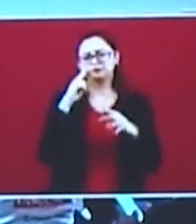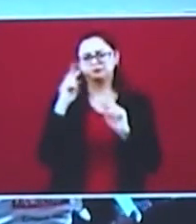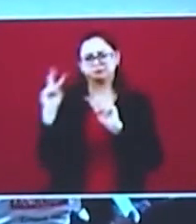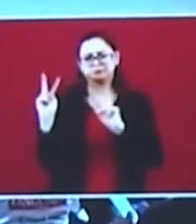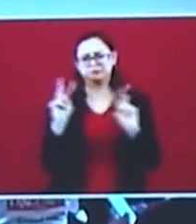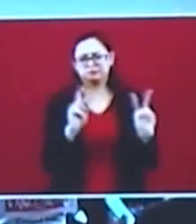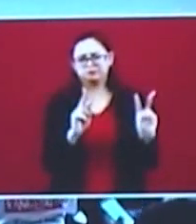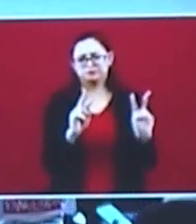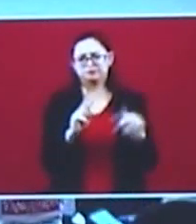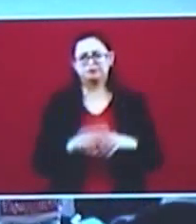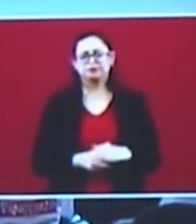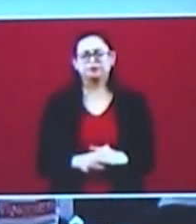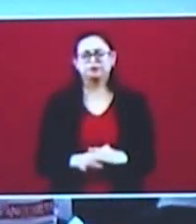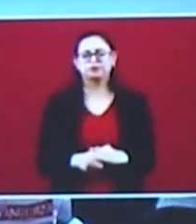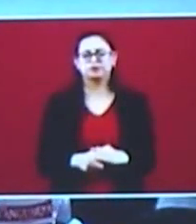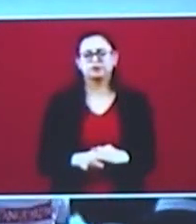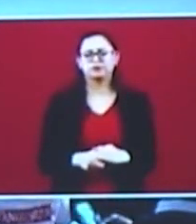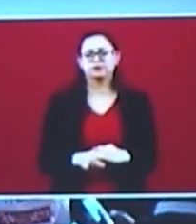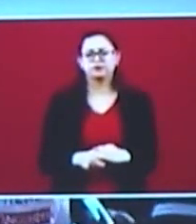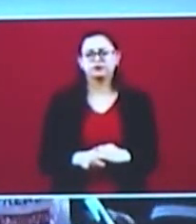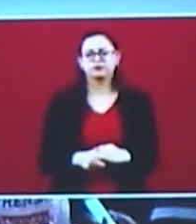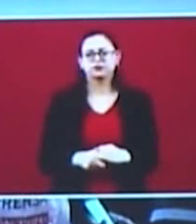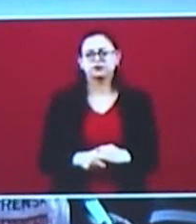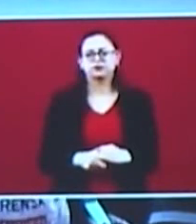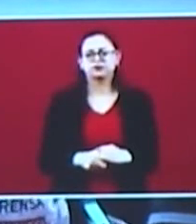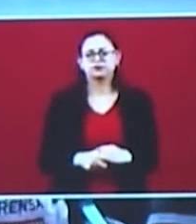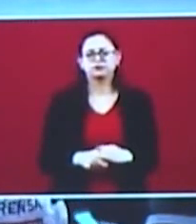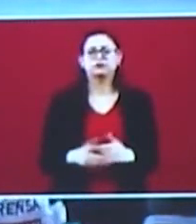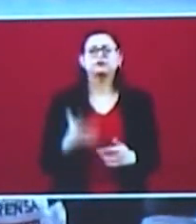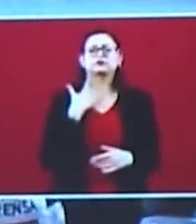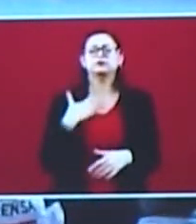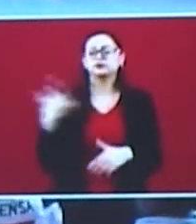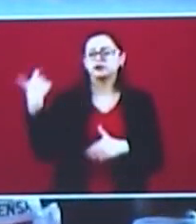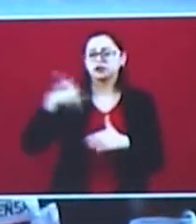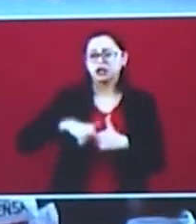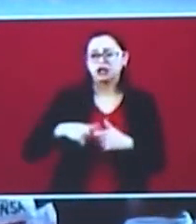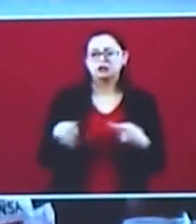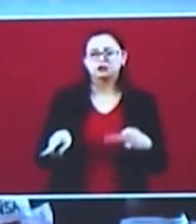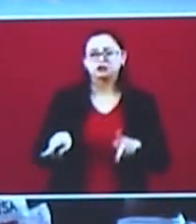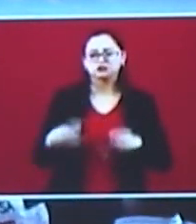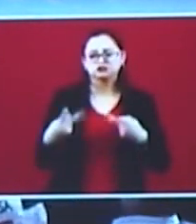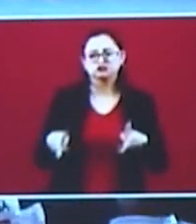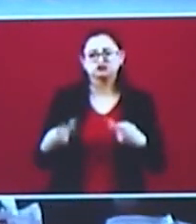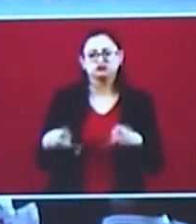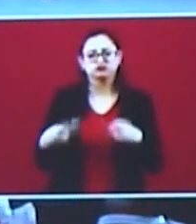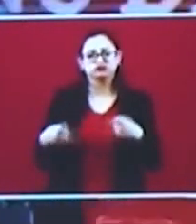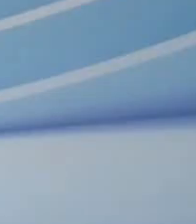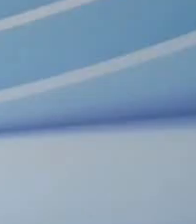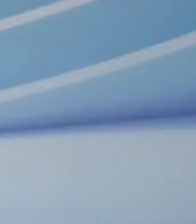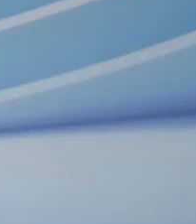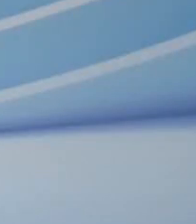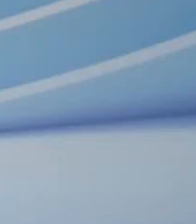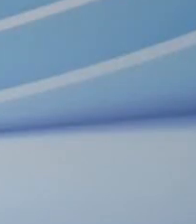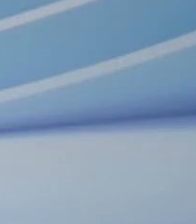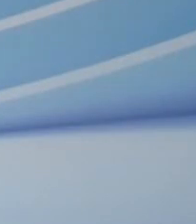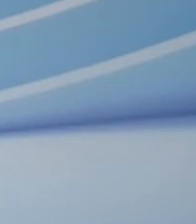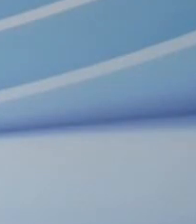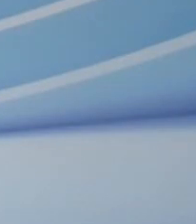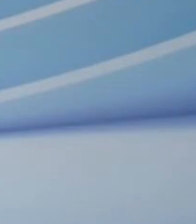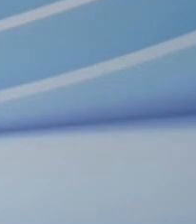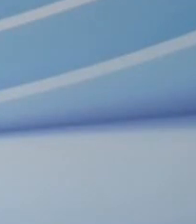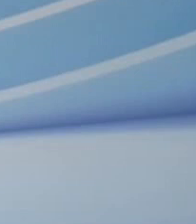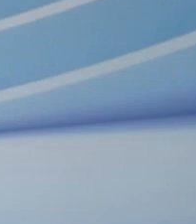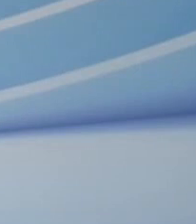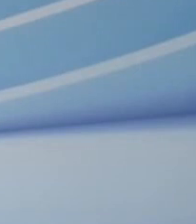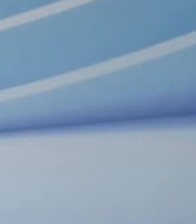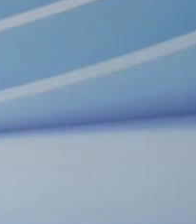y votaron, sin excepciones, a favor del proyecto de la Guardia Nacional. ¿Cuál es el mensaje